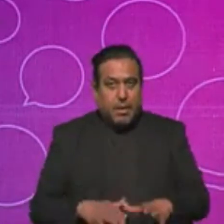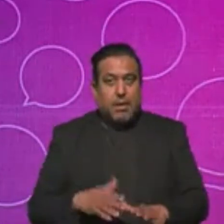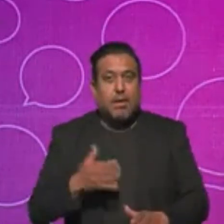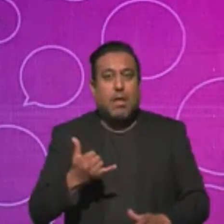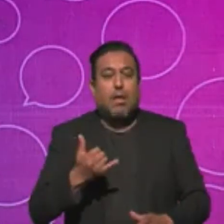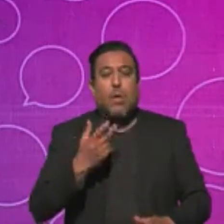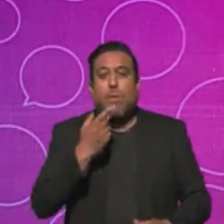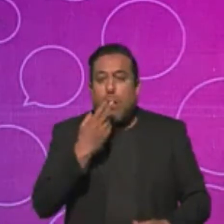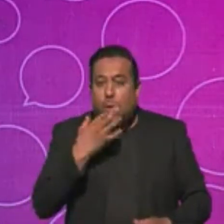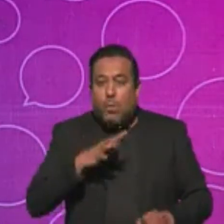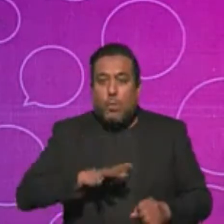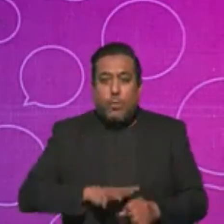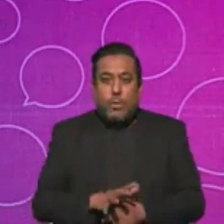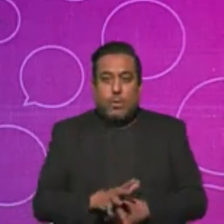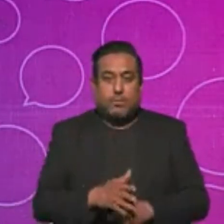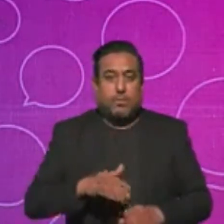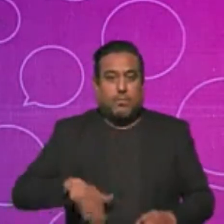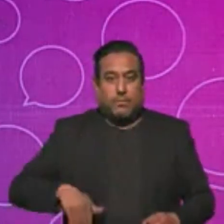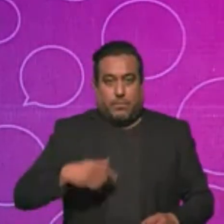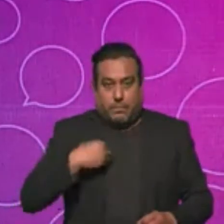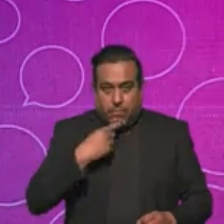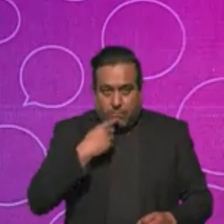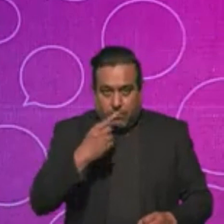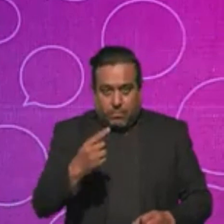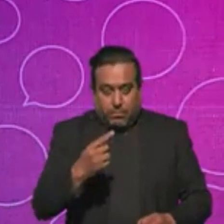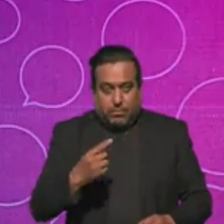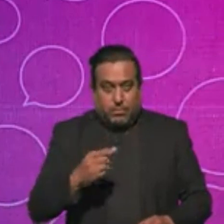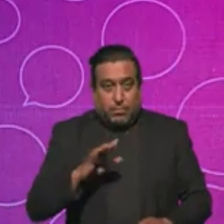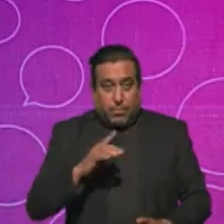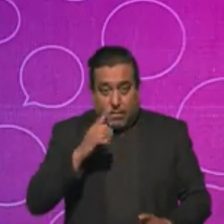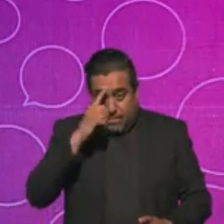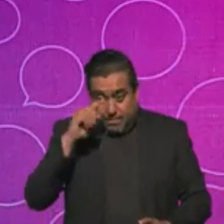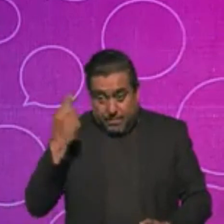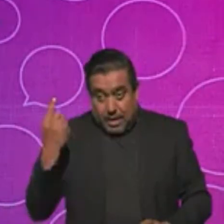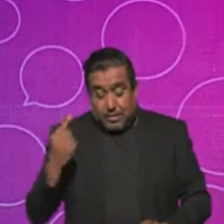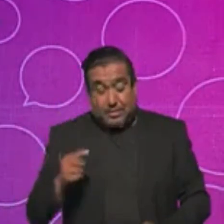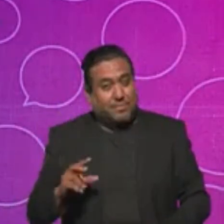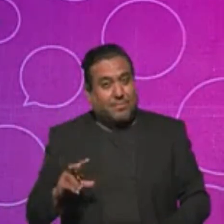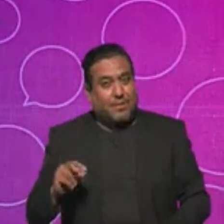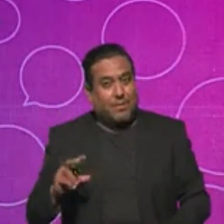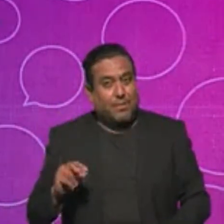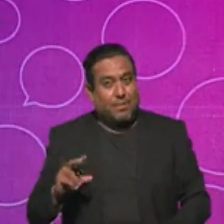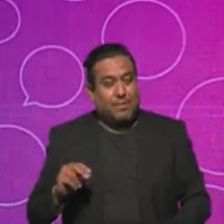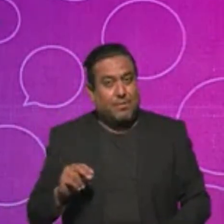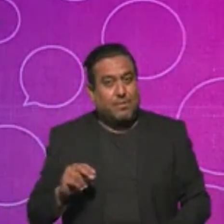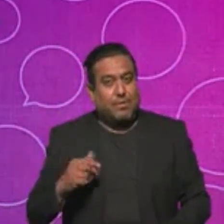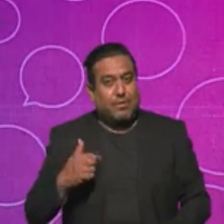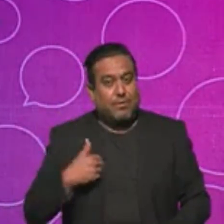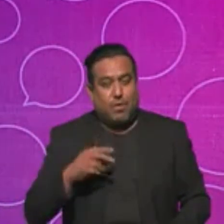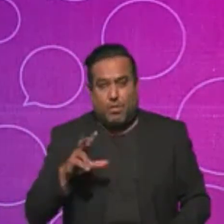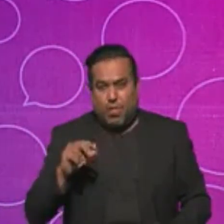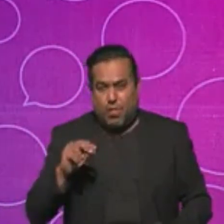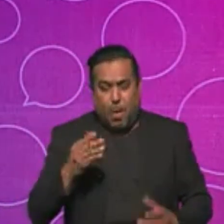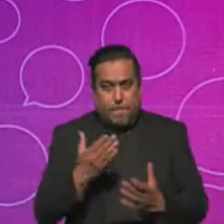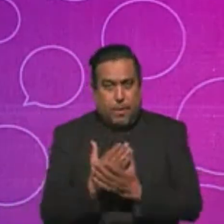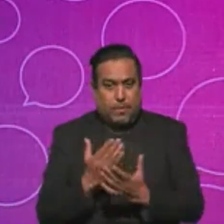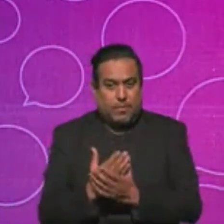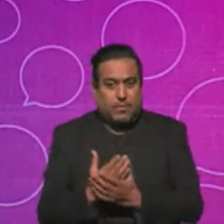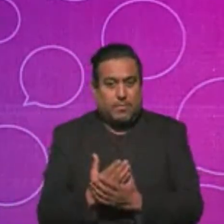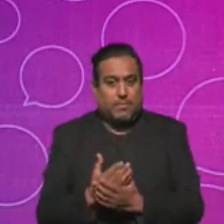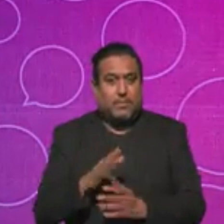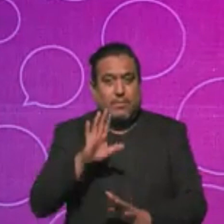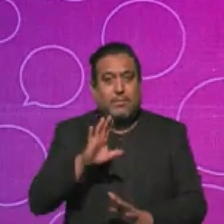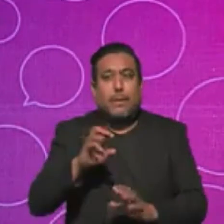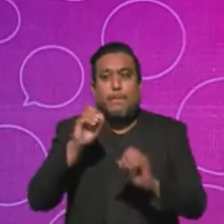ido mejorando como lo he dicho anteriormente no va a ser fácil No es sencillo y no estoy proponiendo cosas que sean